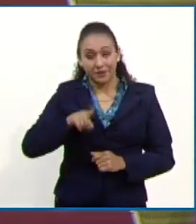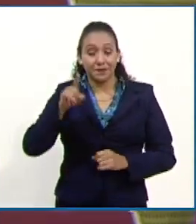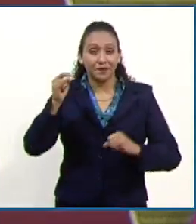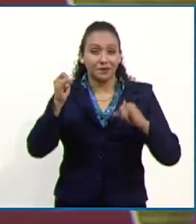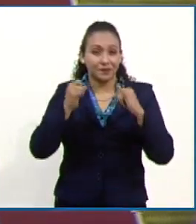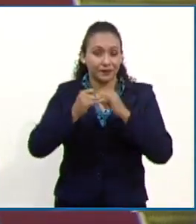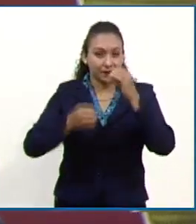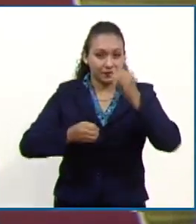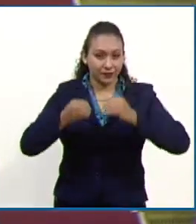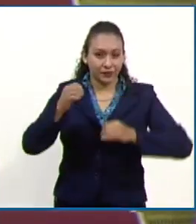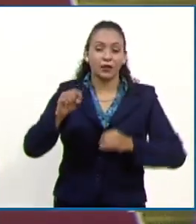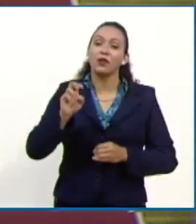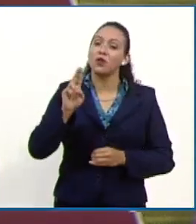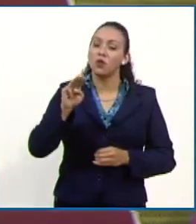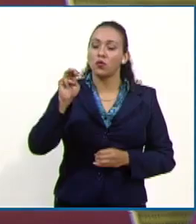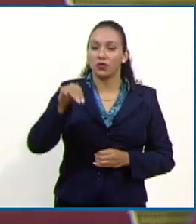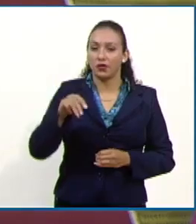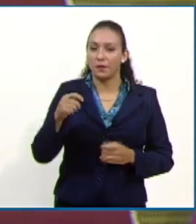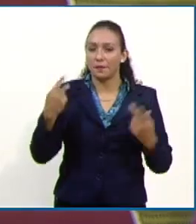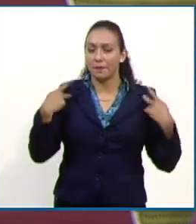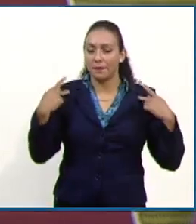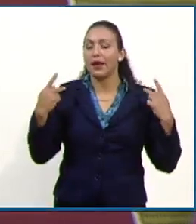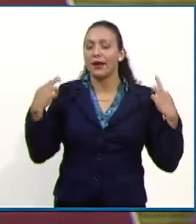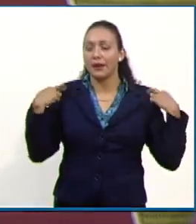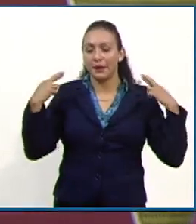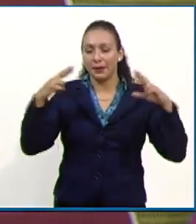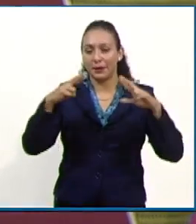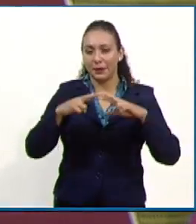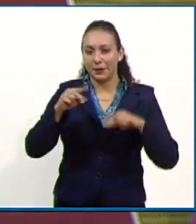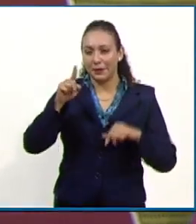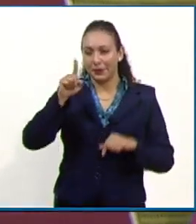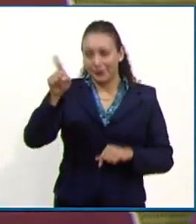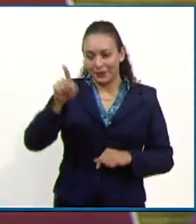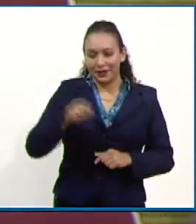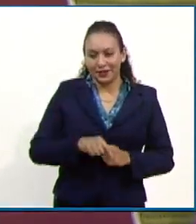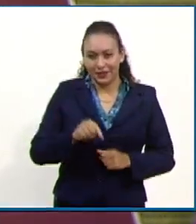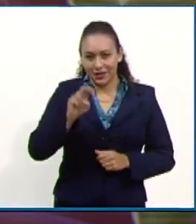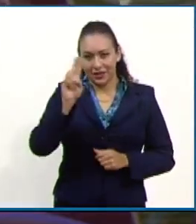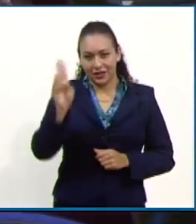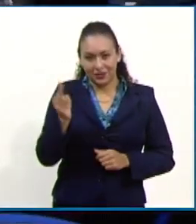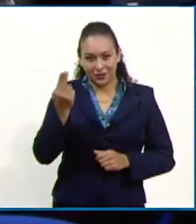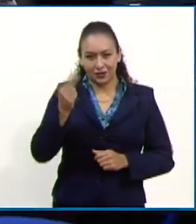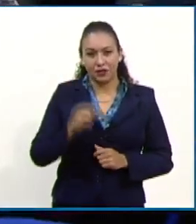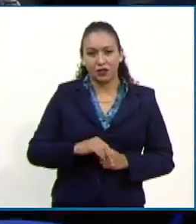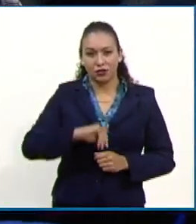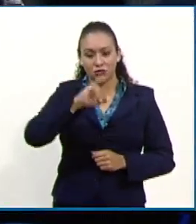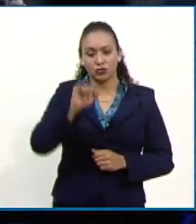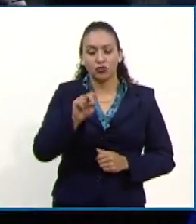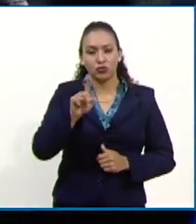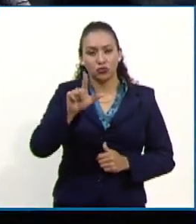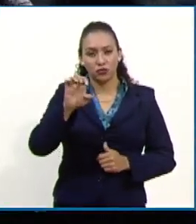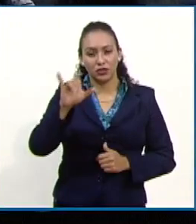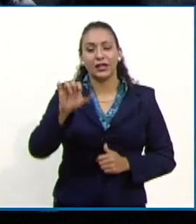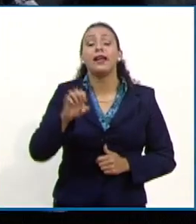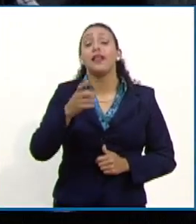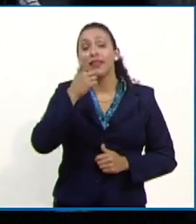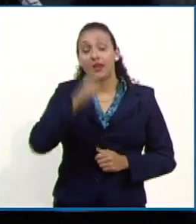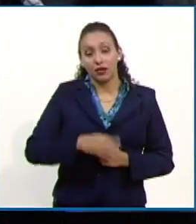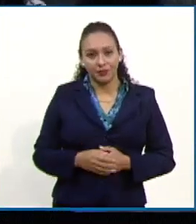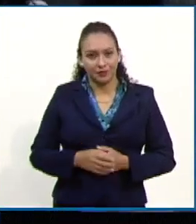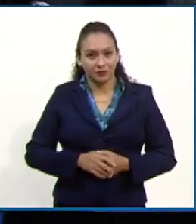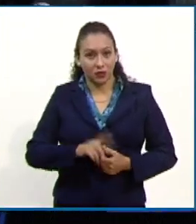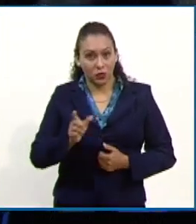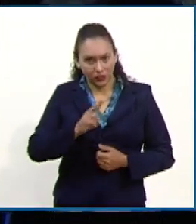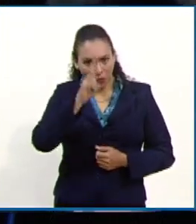Investigaciones Jurídicas de la UNAM, el profesor de la Facultad de Derecho de la máxima casa de estudios, Yuri Pavón Romero, aseguró que la prohibición